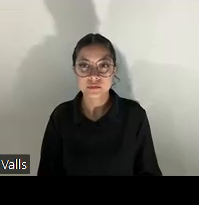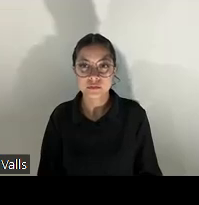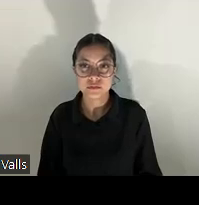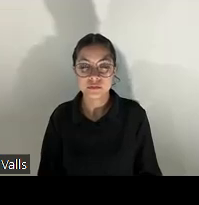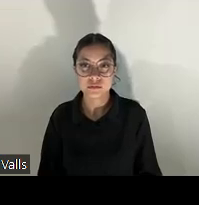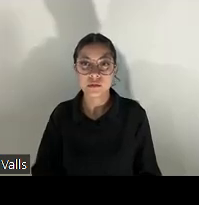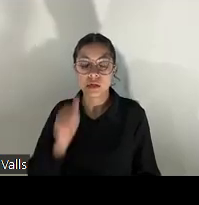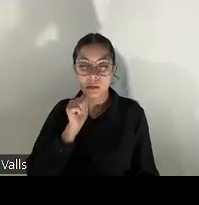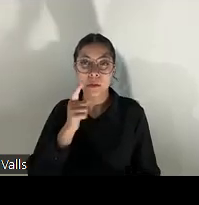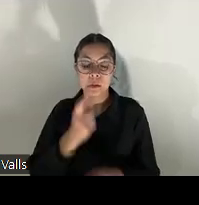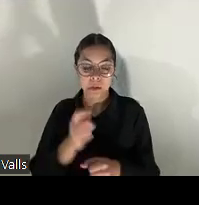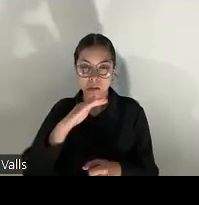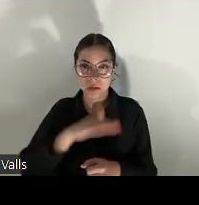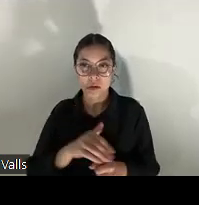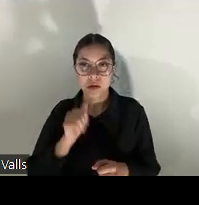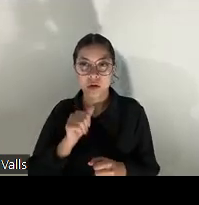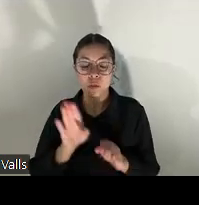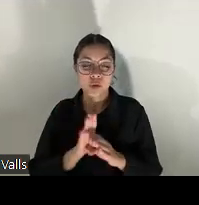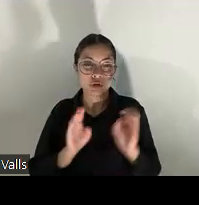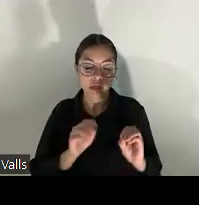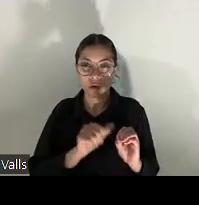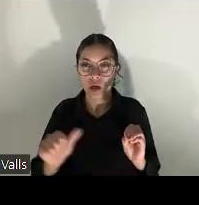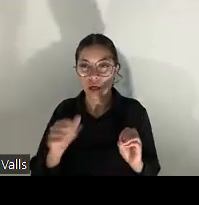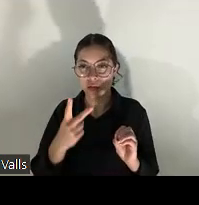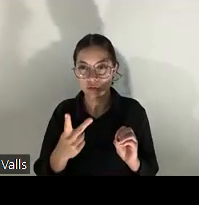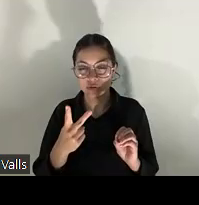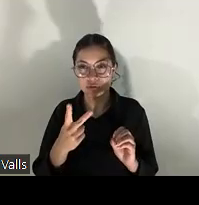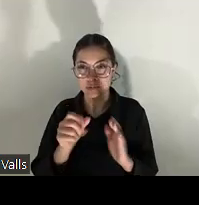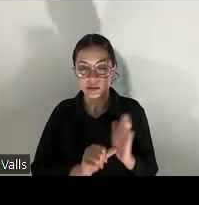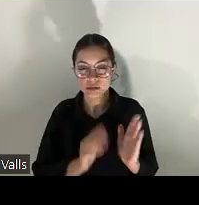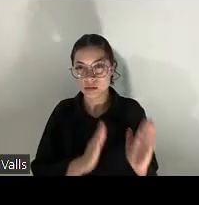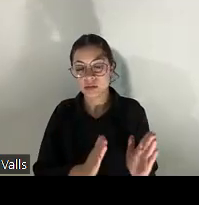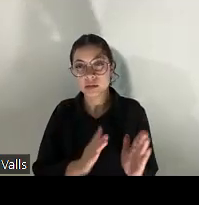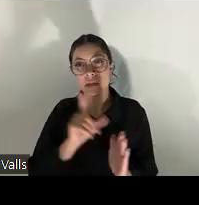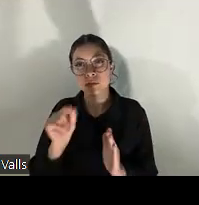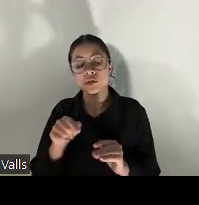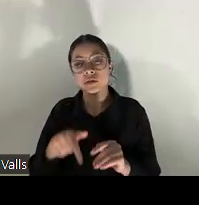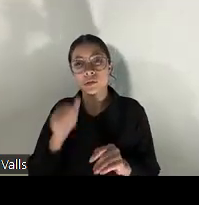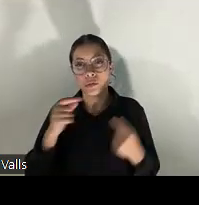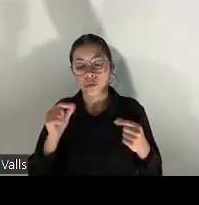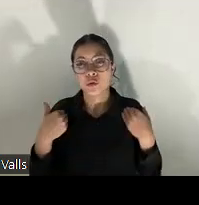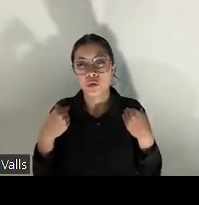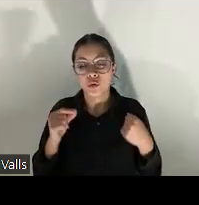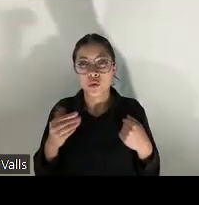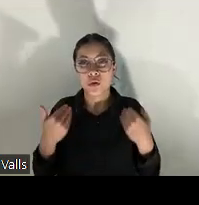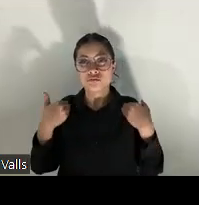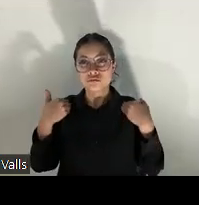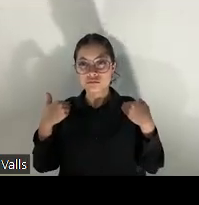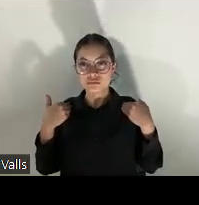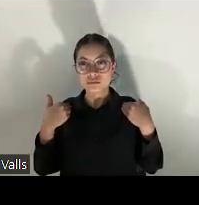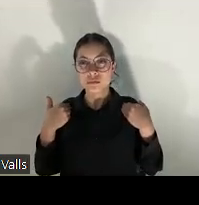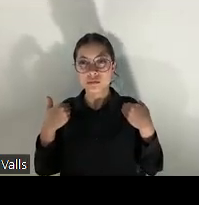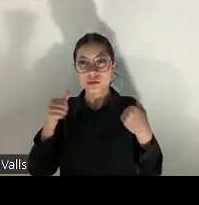primero en bloque, de los primeros 0 a los 2 meses. Después el tronco empieza a permanecer un poquito más atrás y al llegar nosotros